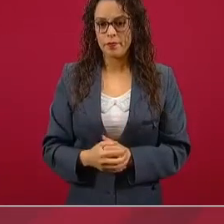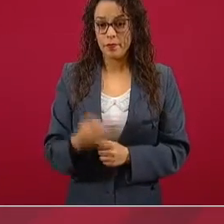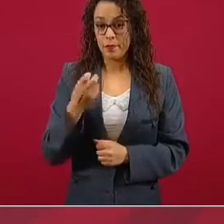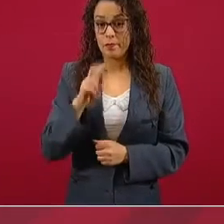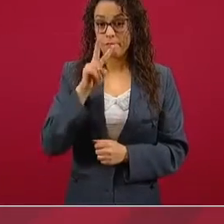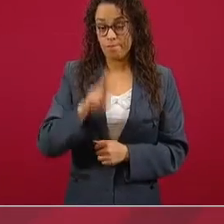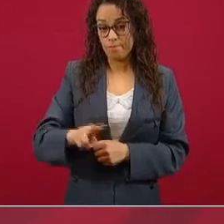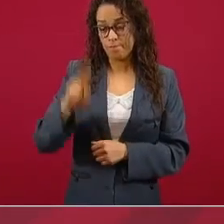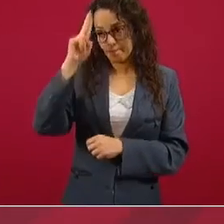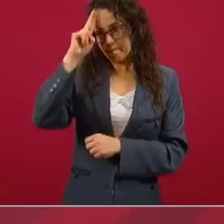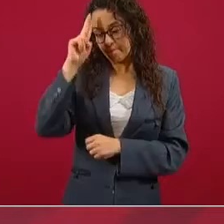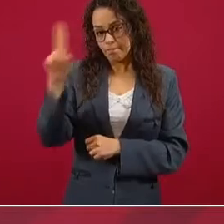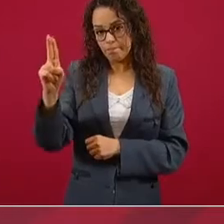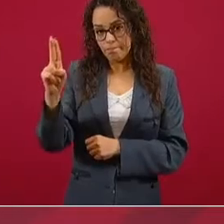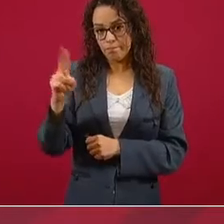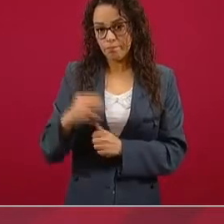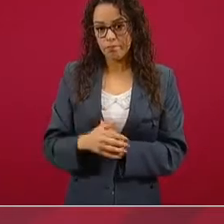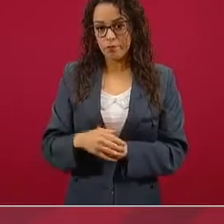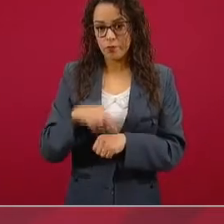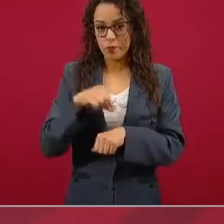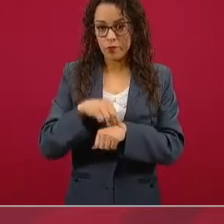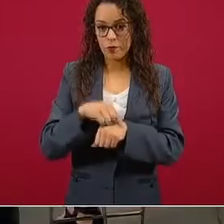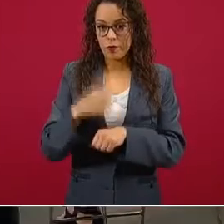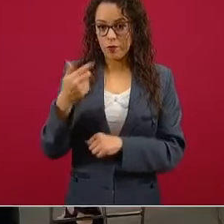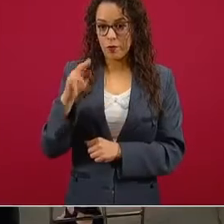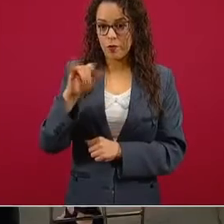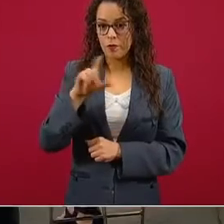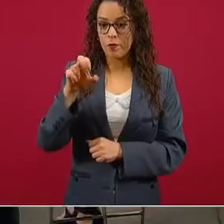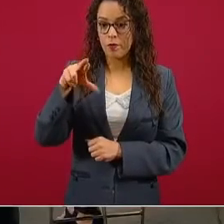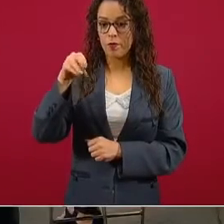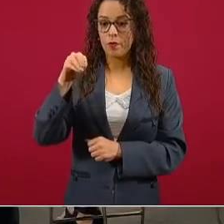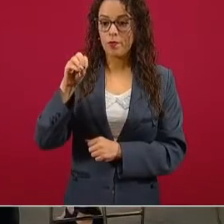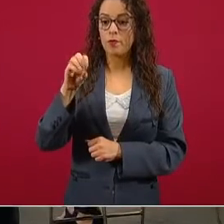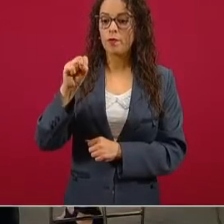homenaje póstumo al doctor Guillermo Soberón Acevedo.